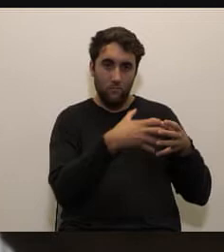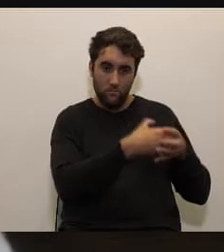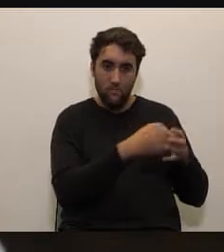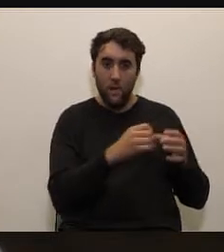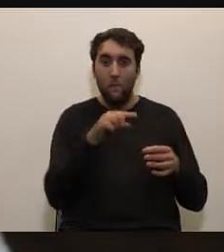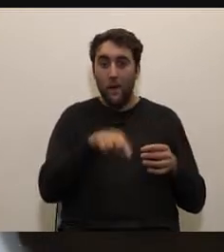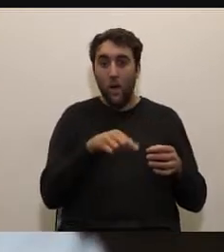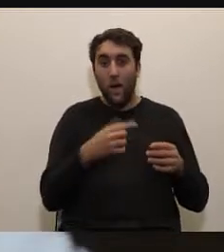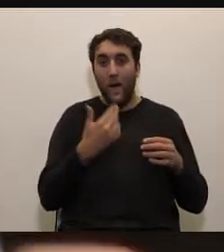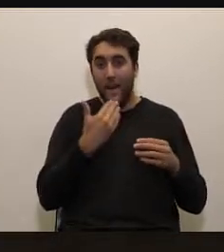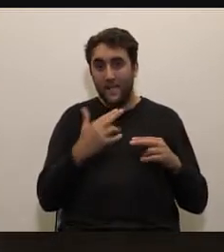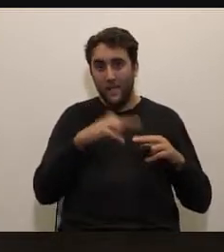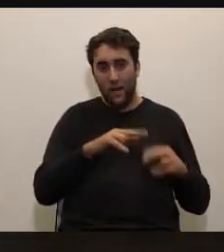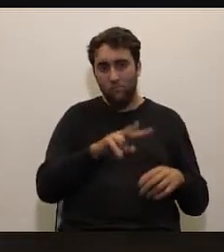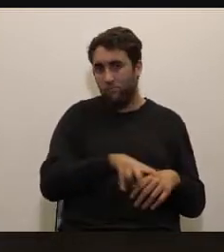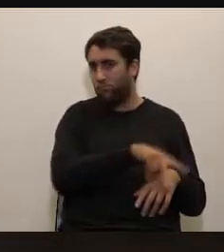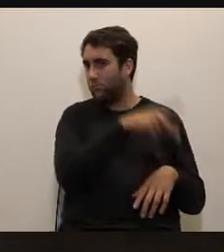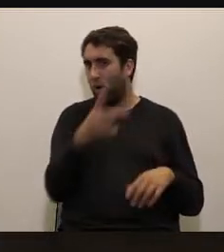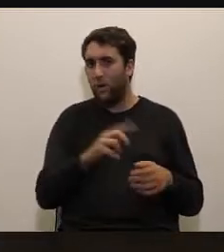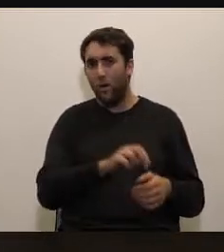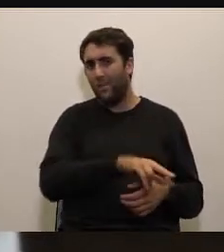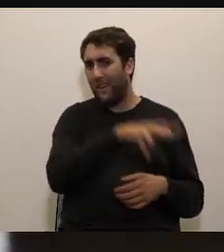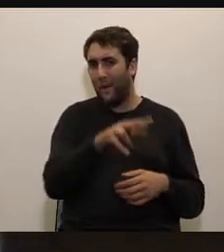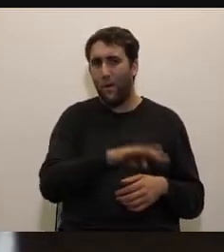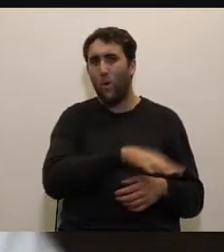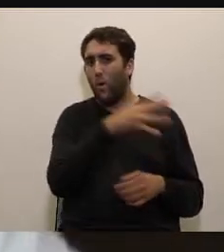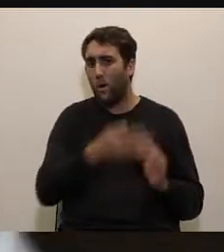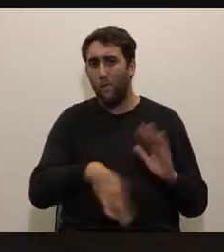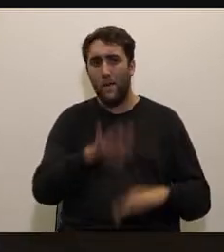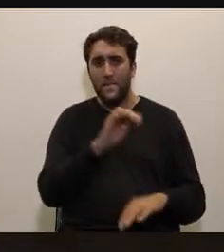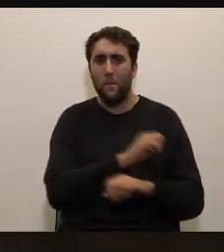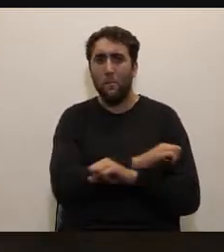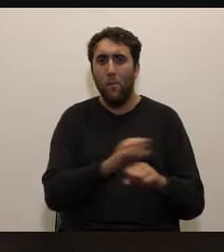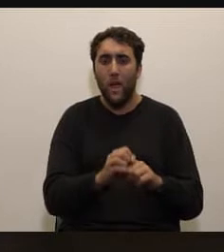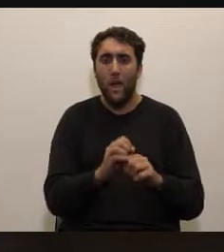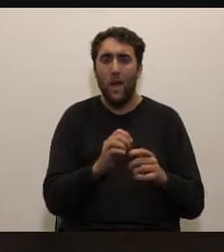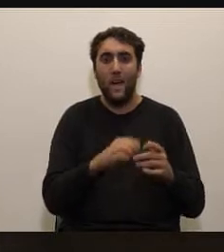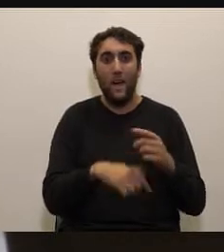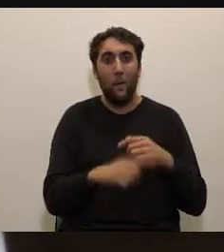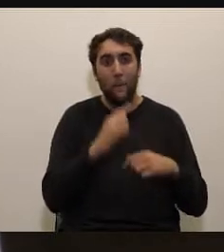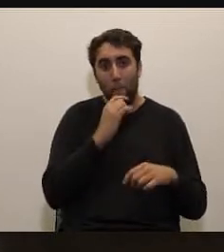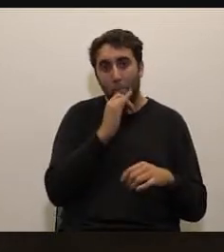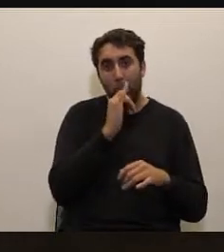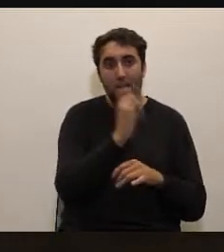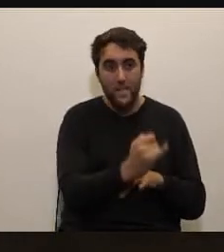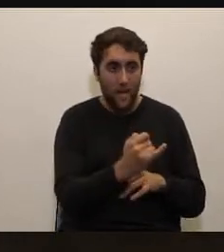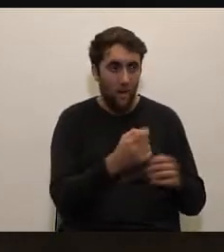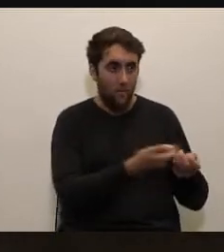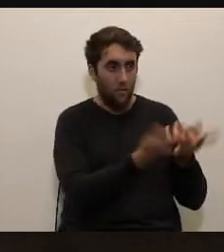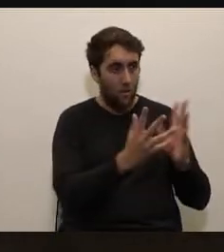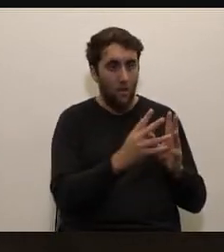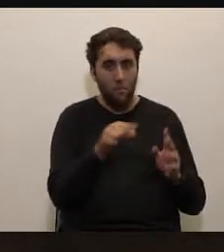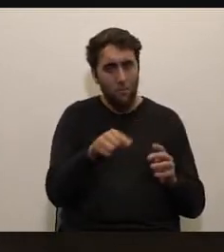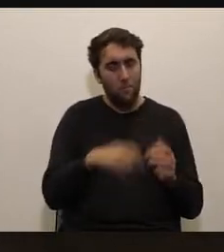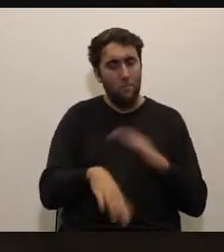anterior, multiplicar el acceso, el impacto de alguna manera, creo que es un